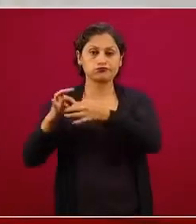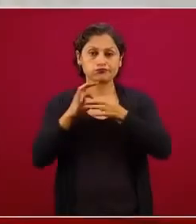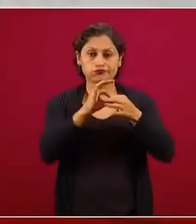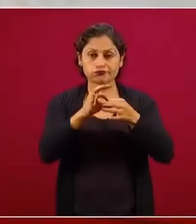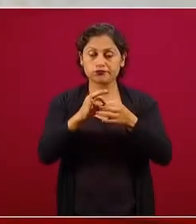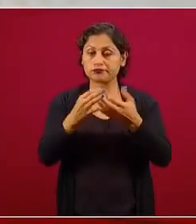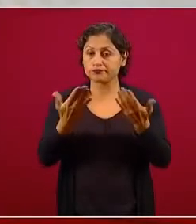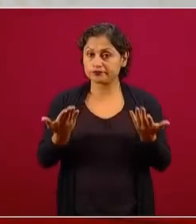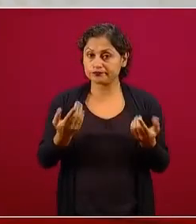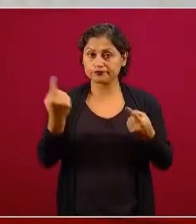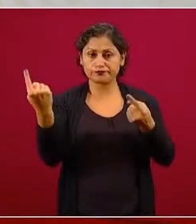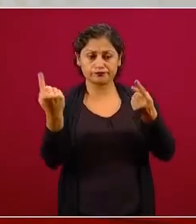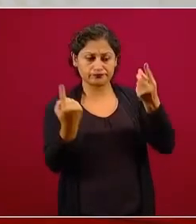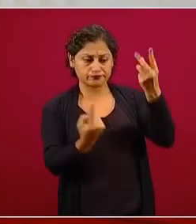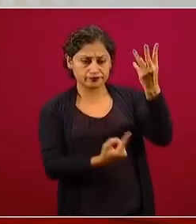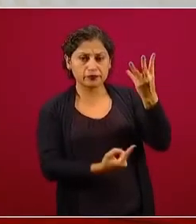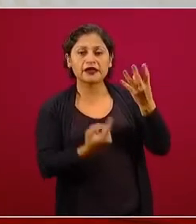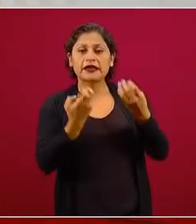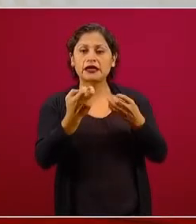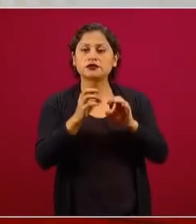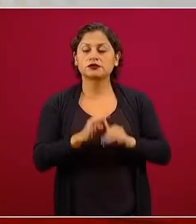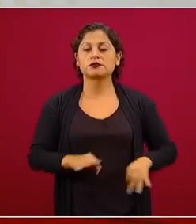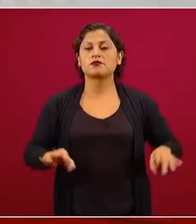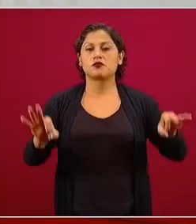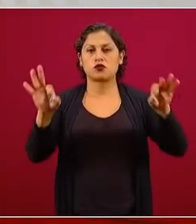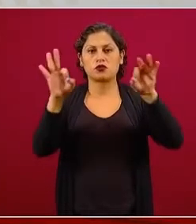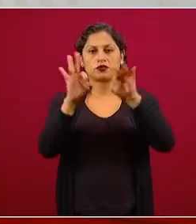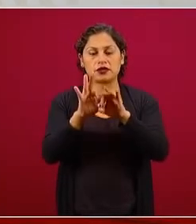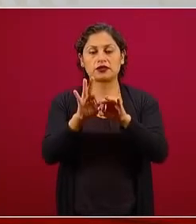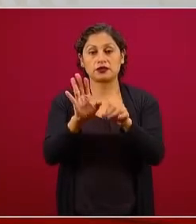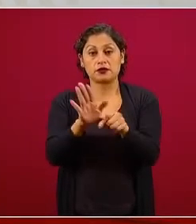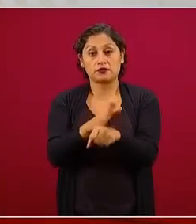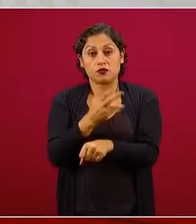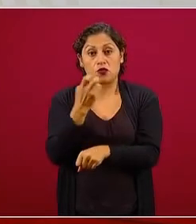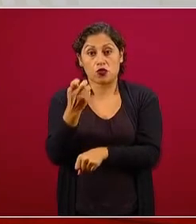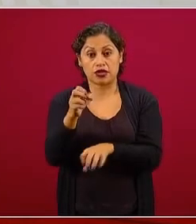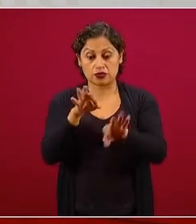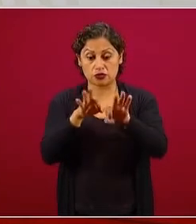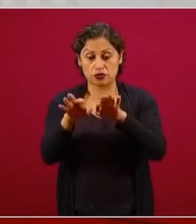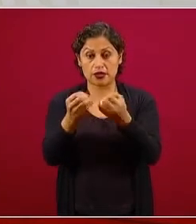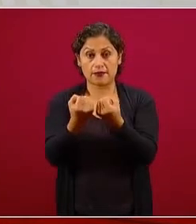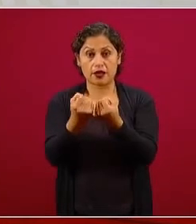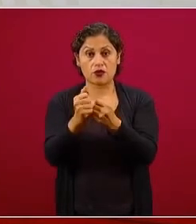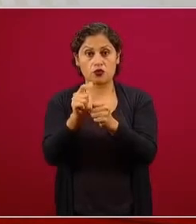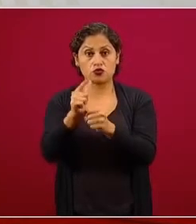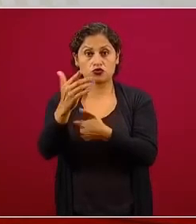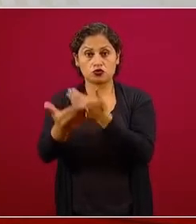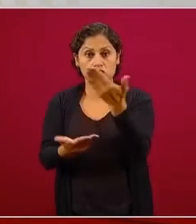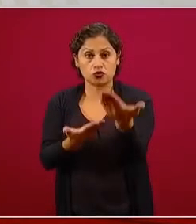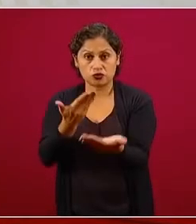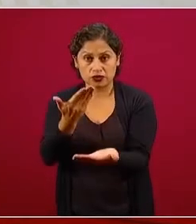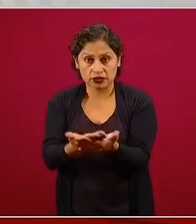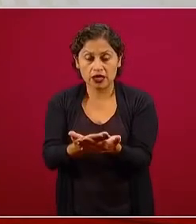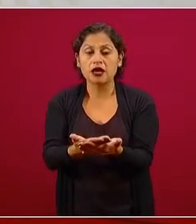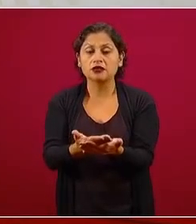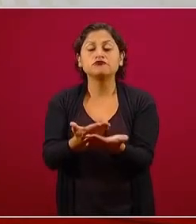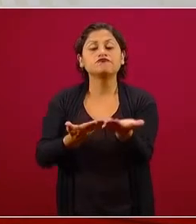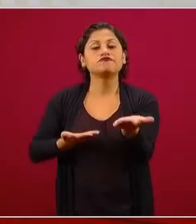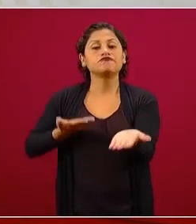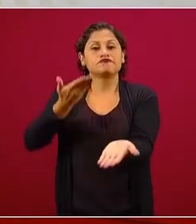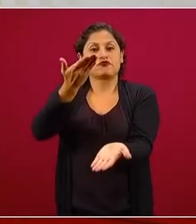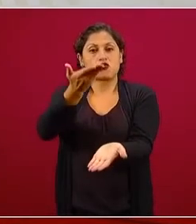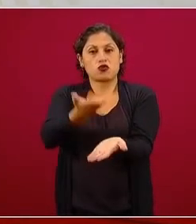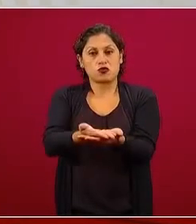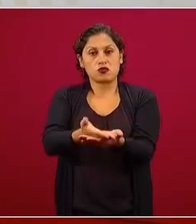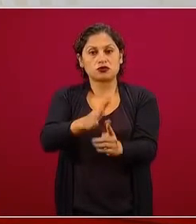Todo ello es importante y es así que trabajo social propone la reconstrucción como una actividad